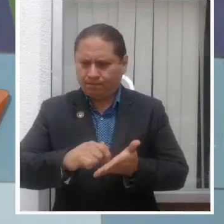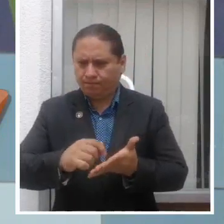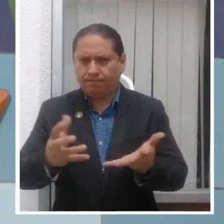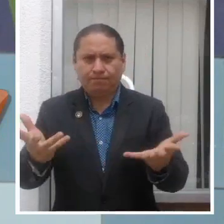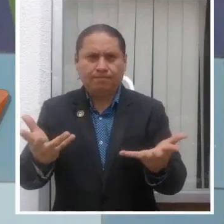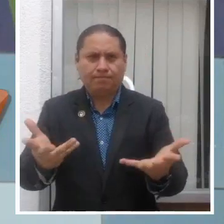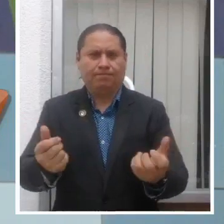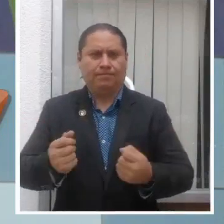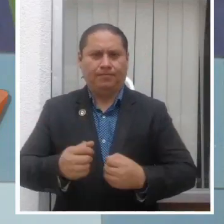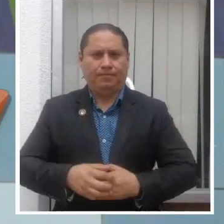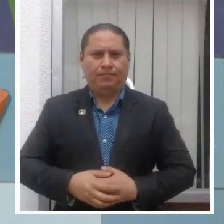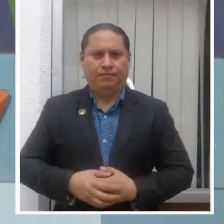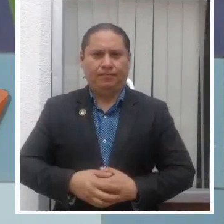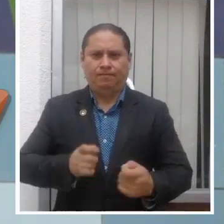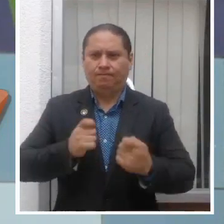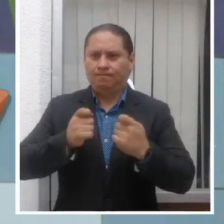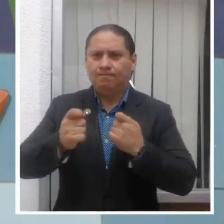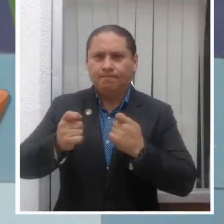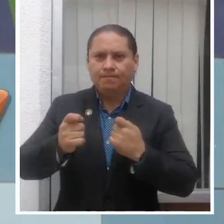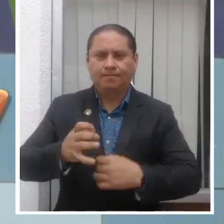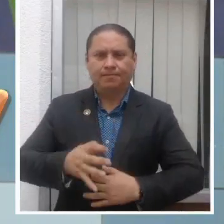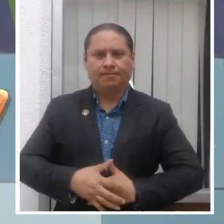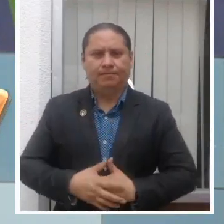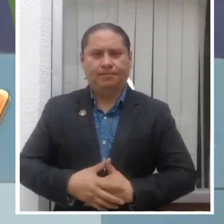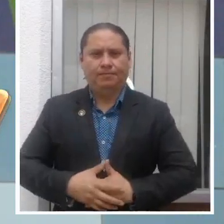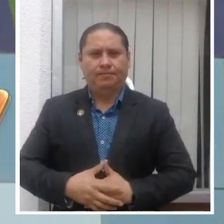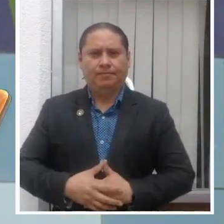actúo y lo dirijo.